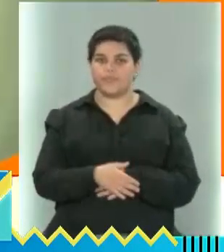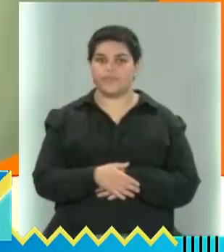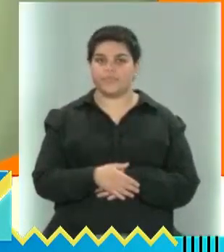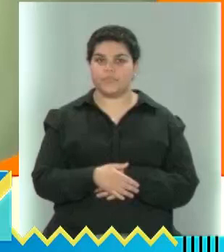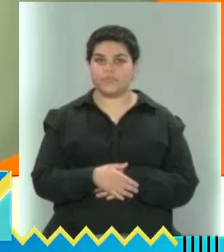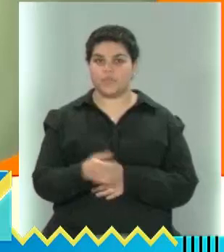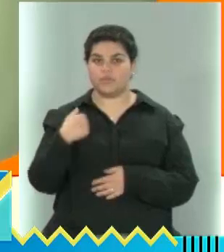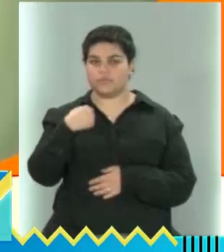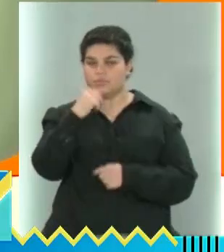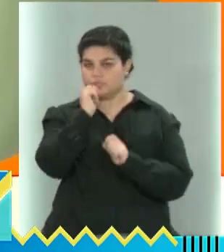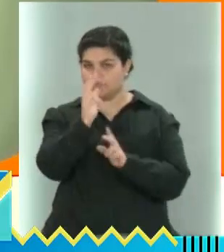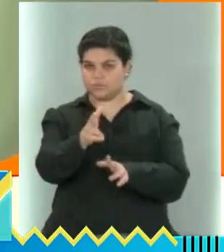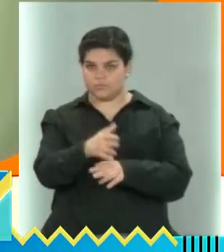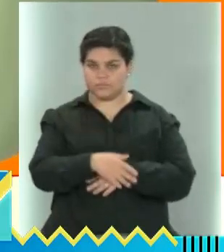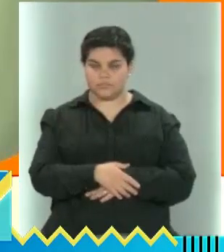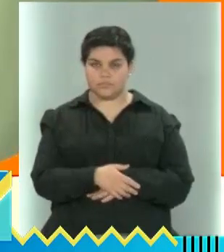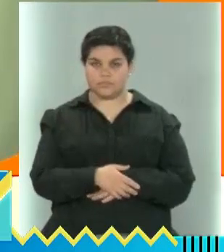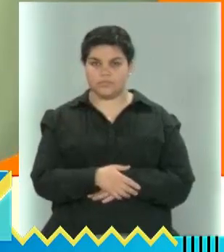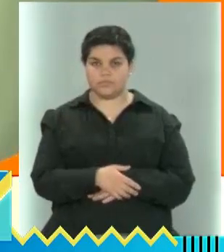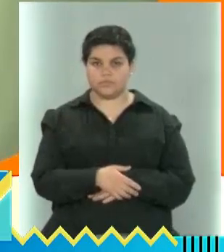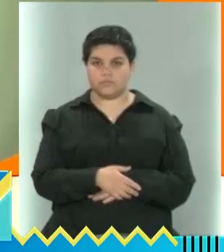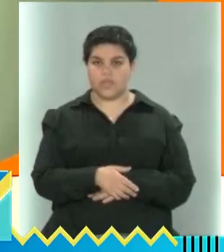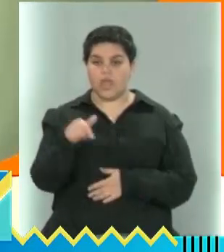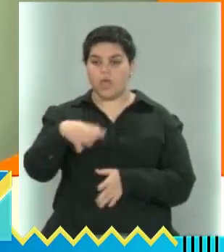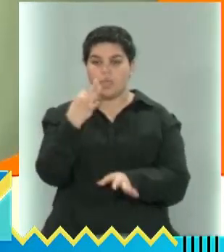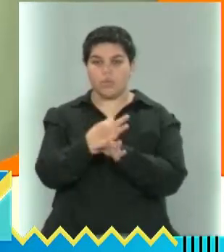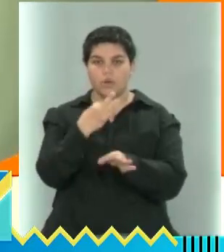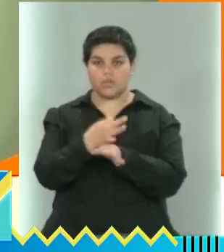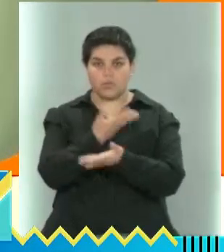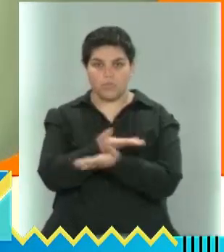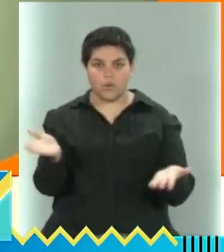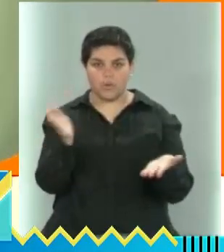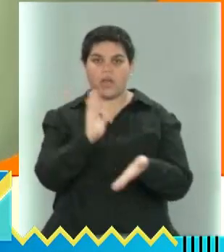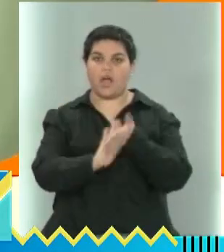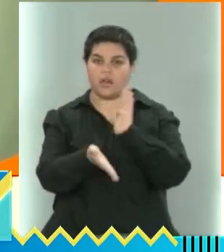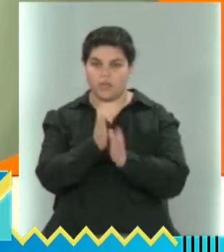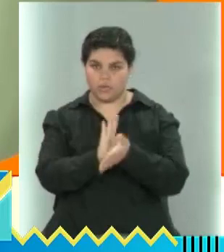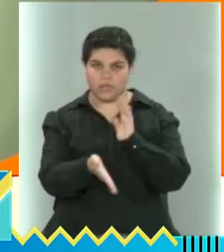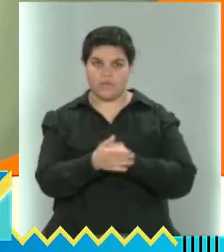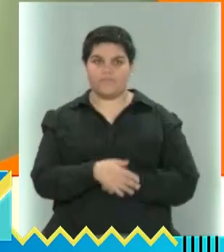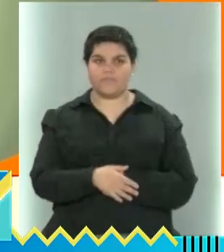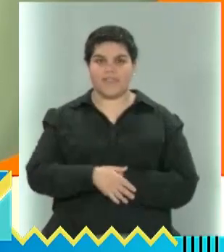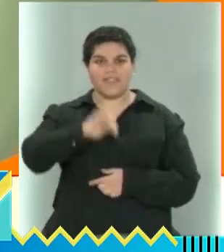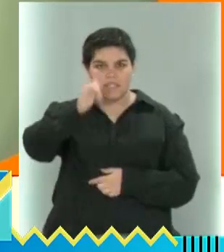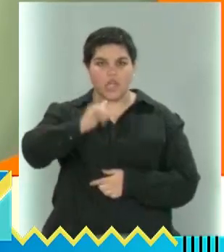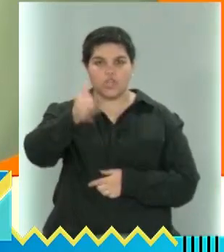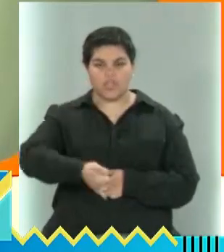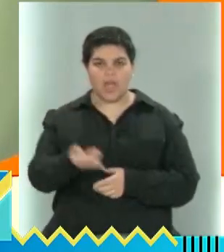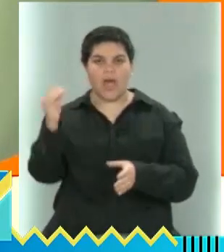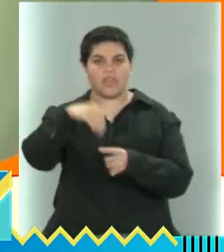Yo diría que la educación pública y gratuita tiene que ser política de